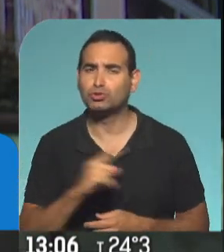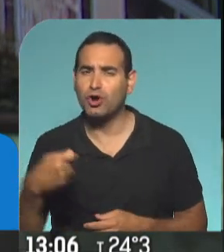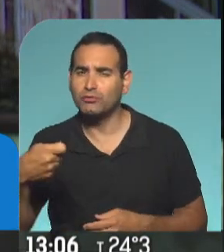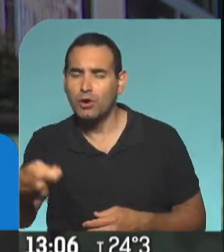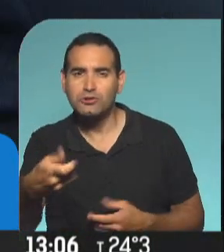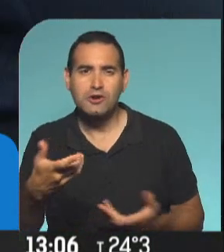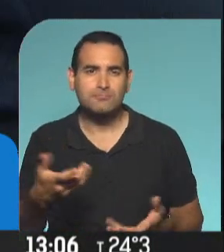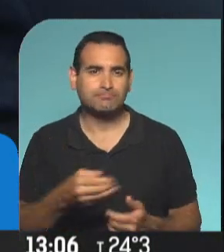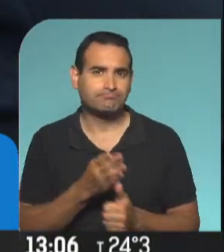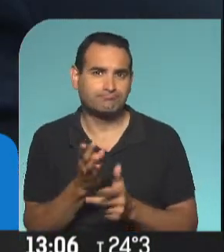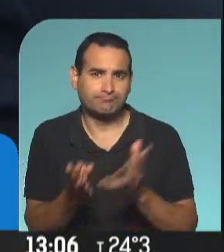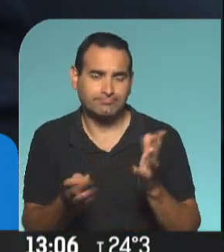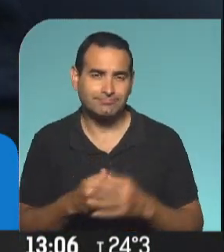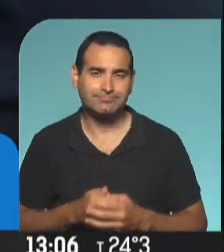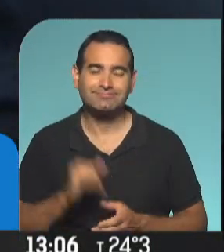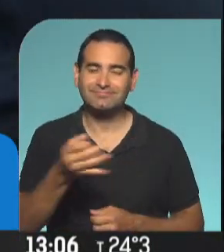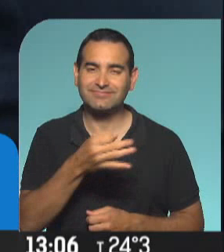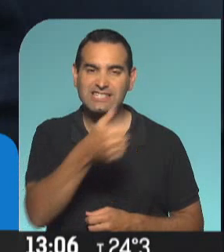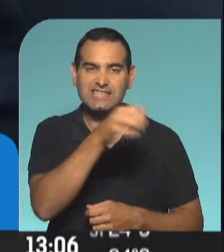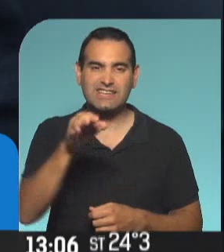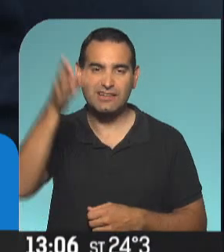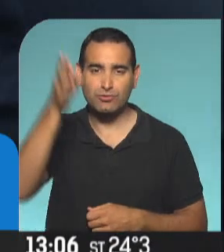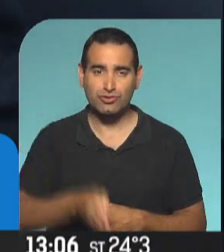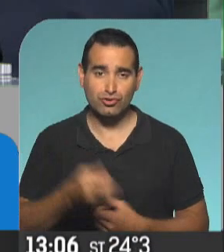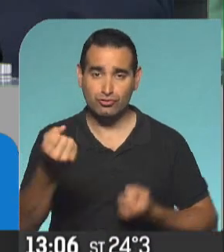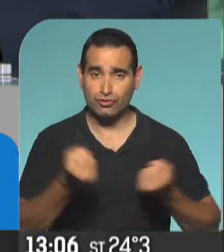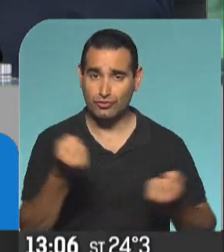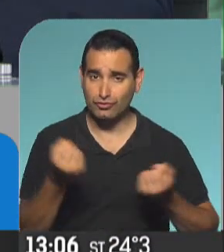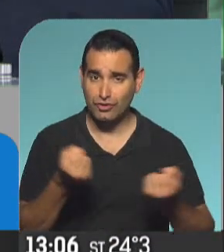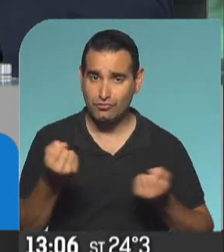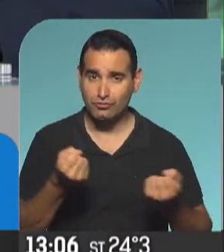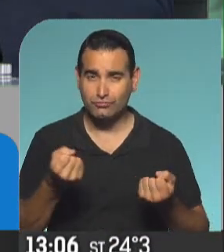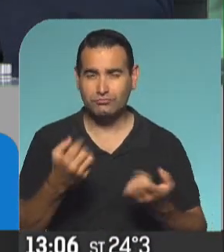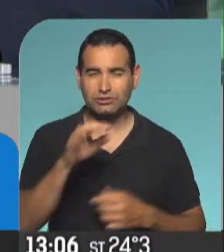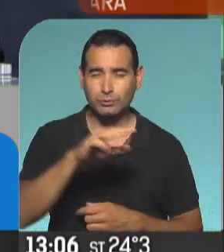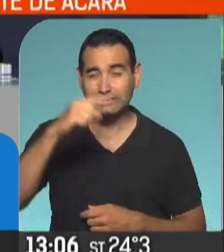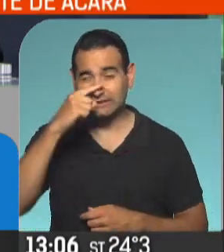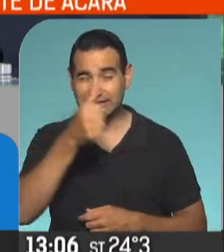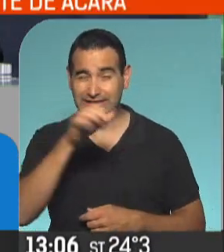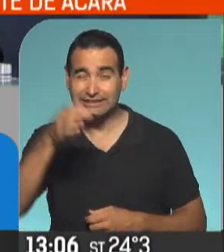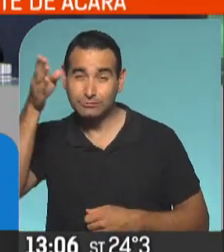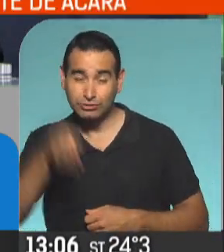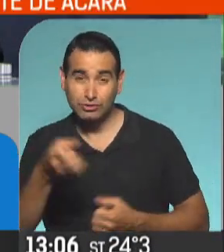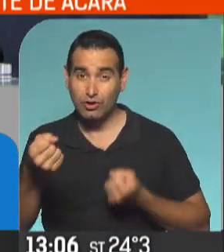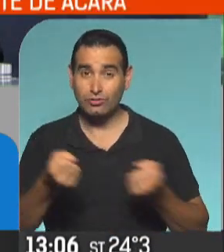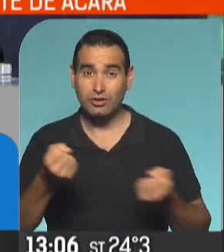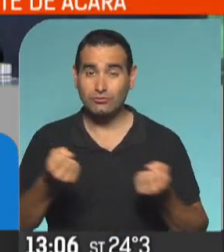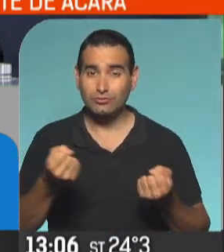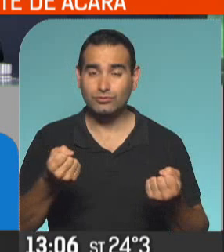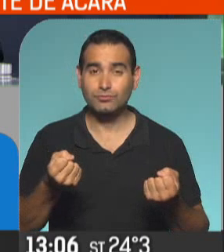todo un abanico de posibilidades en el 60 por ciento de los autos 57 60 900 los autos son de